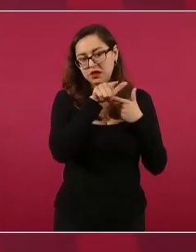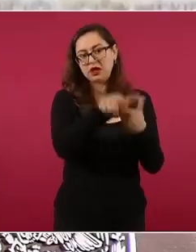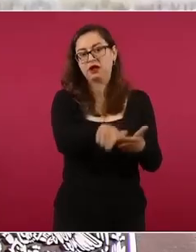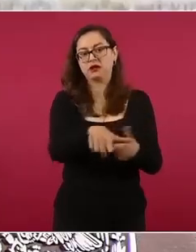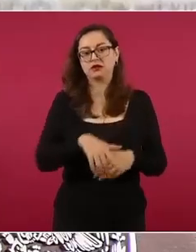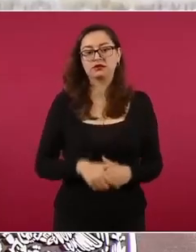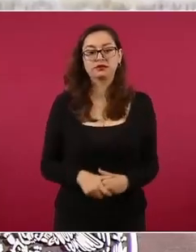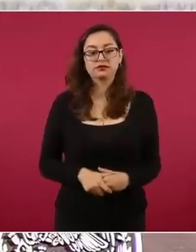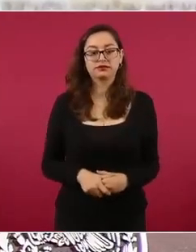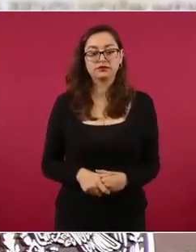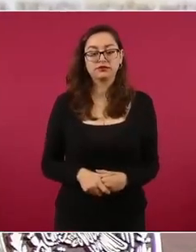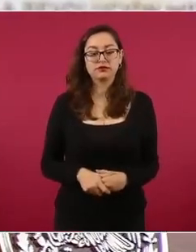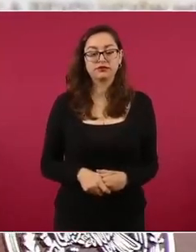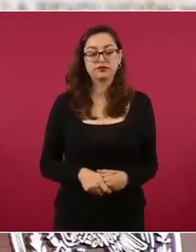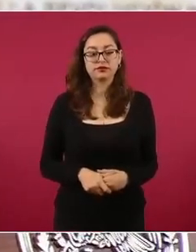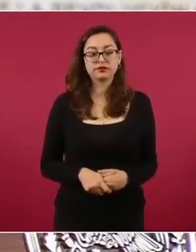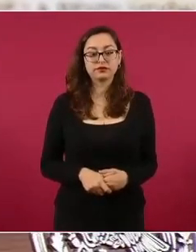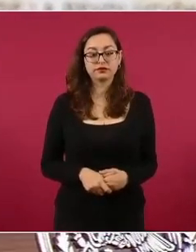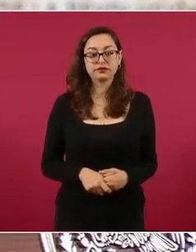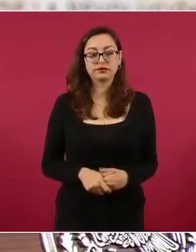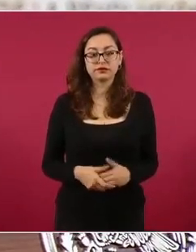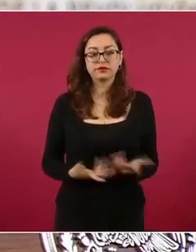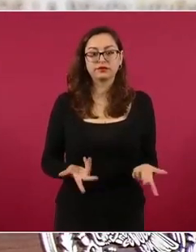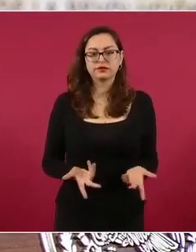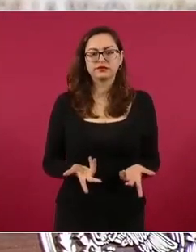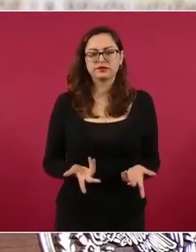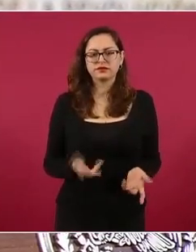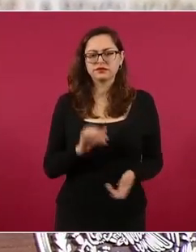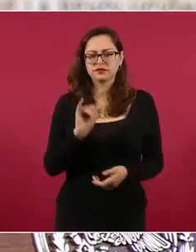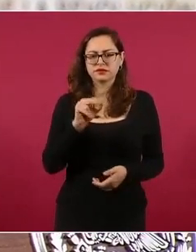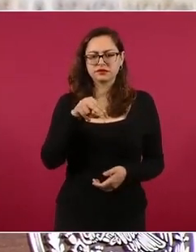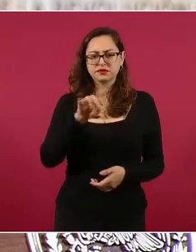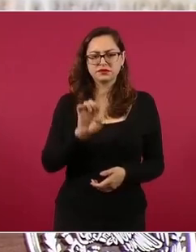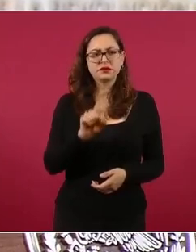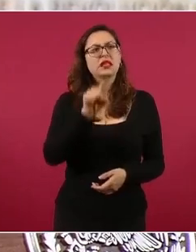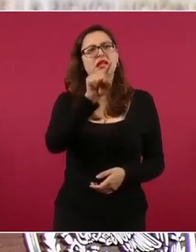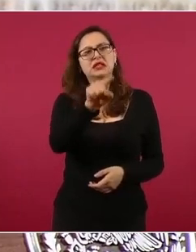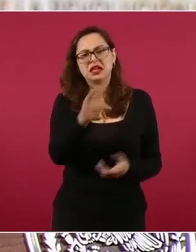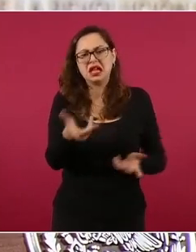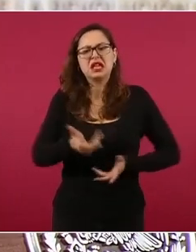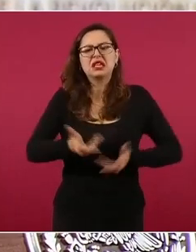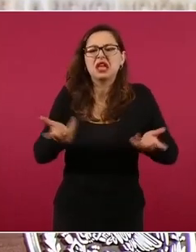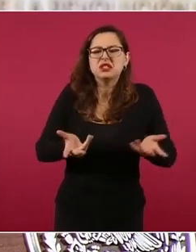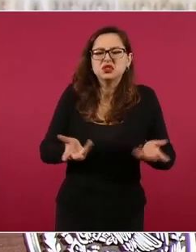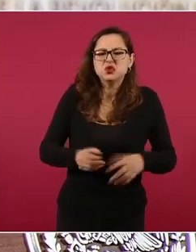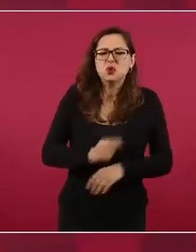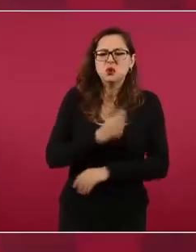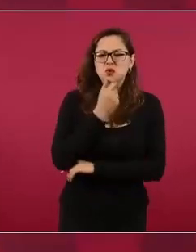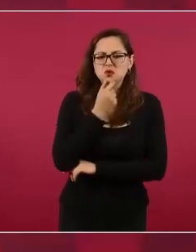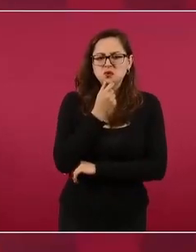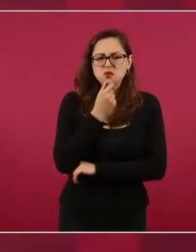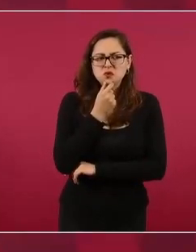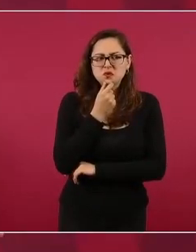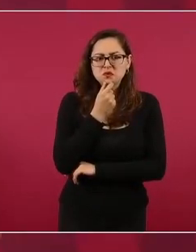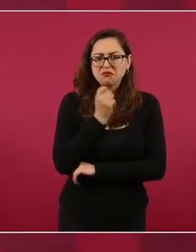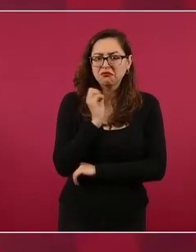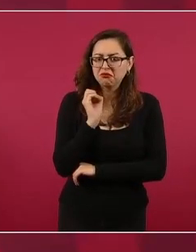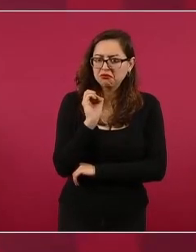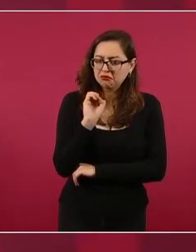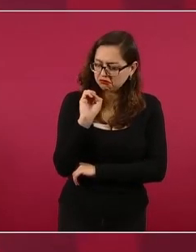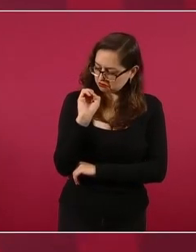¿Y qué pasó con el INE entonces? Nada.